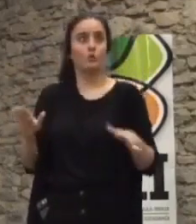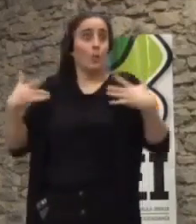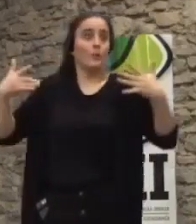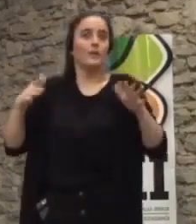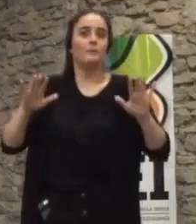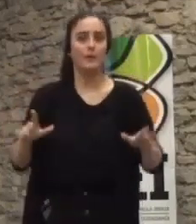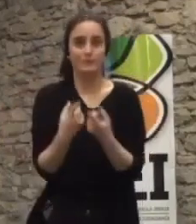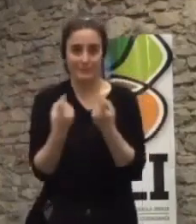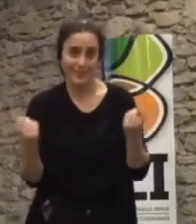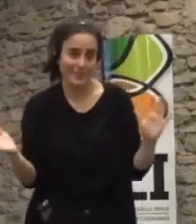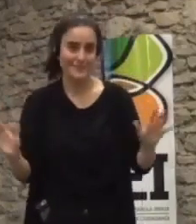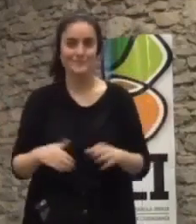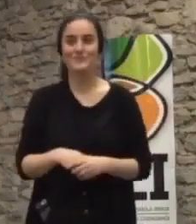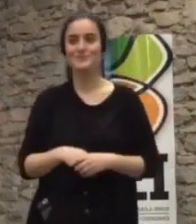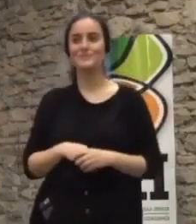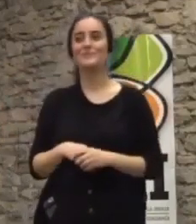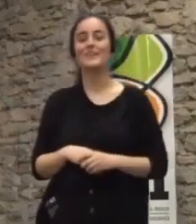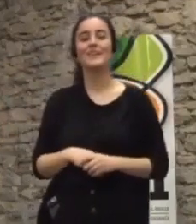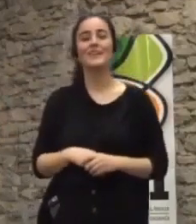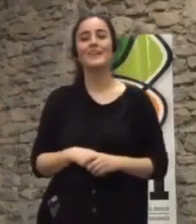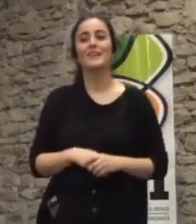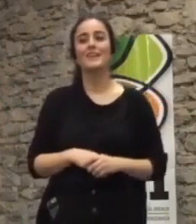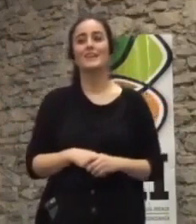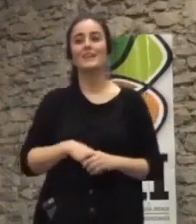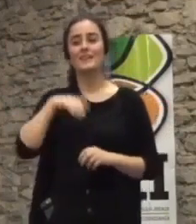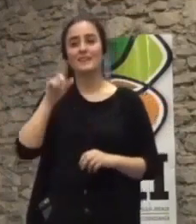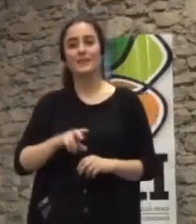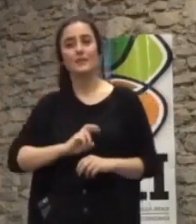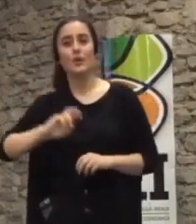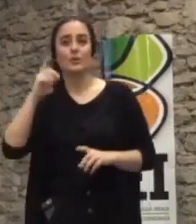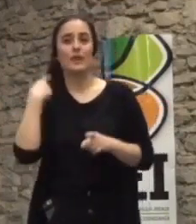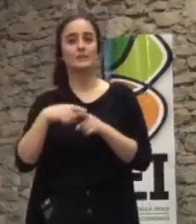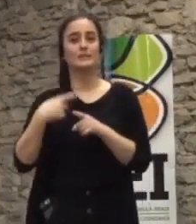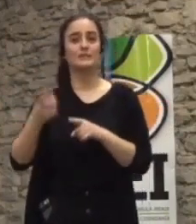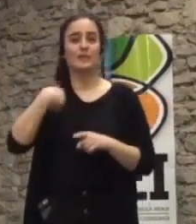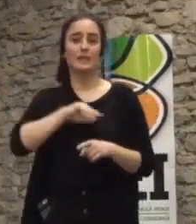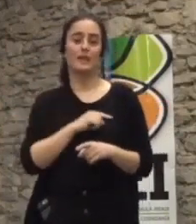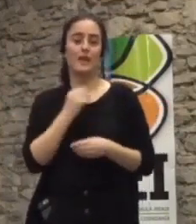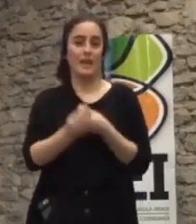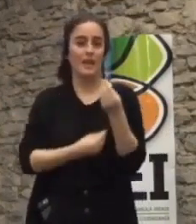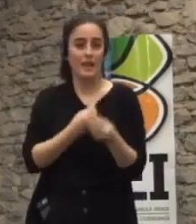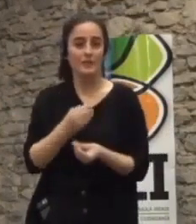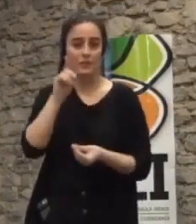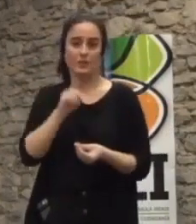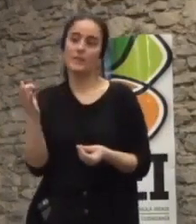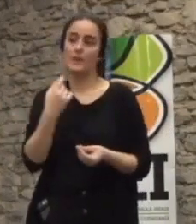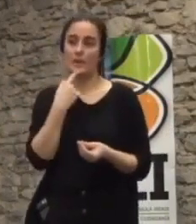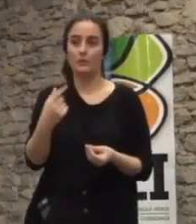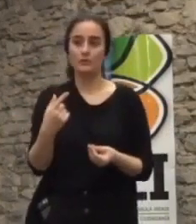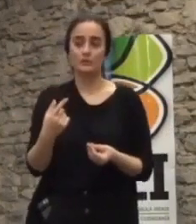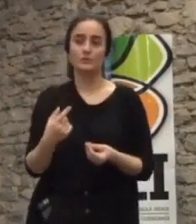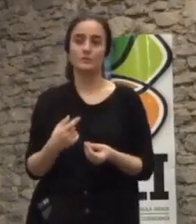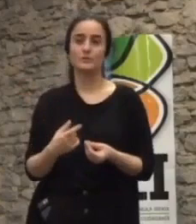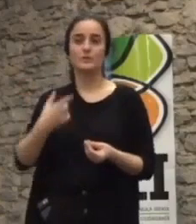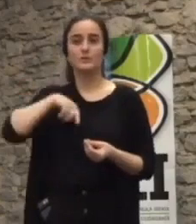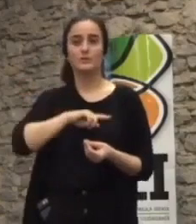necesario. Entre otras muchas cosas que hemos hecho y también de las de mención, que son dignas de mencionar,